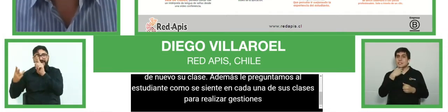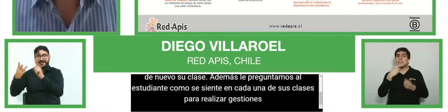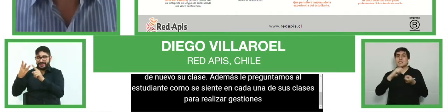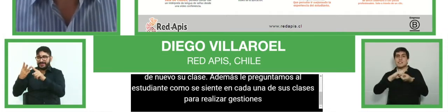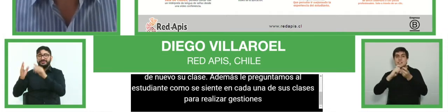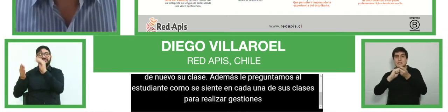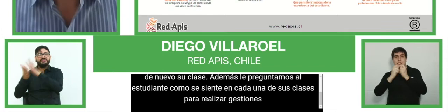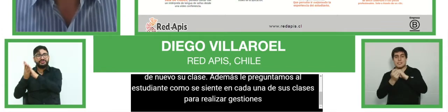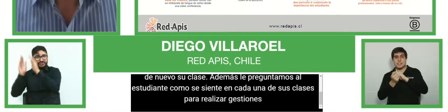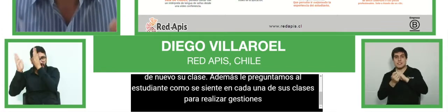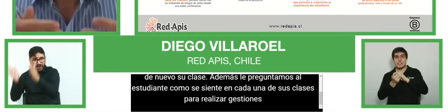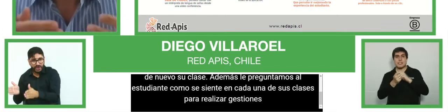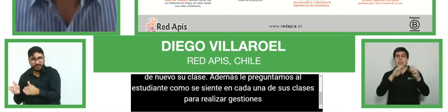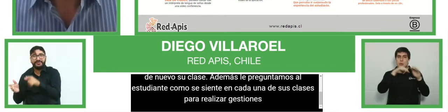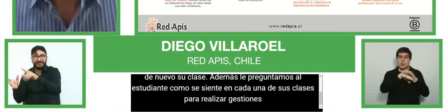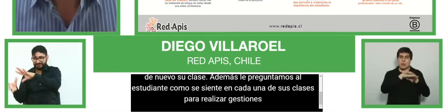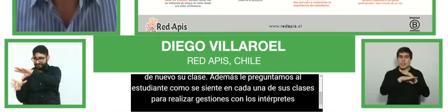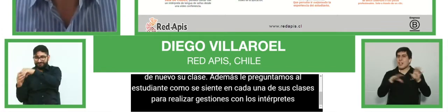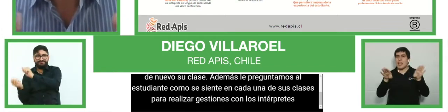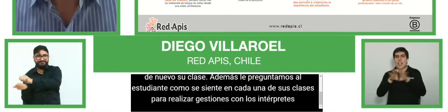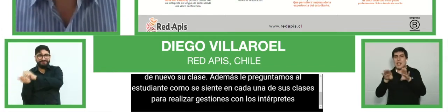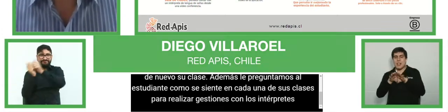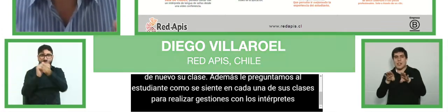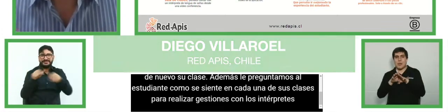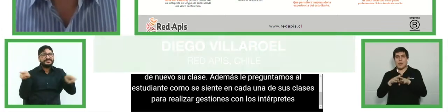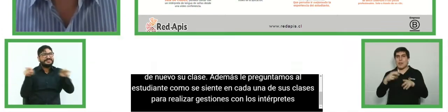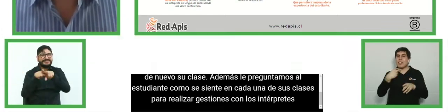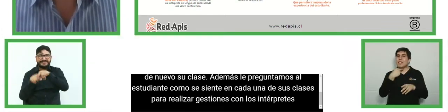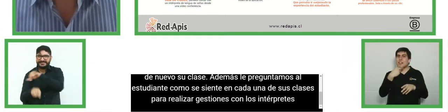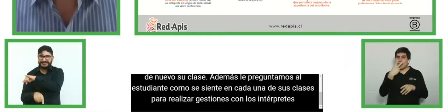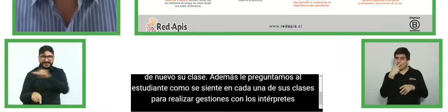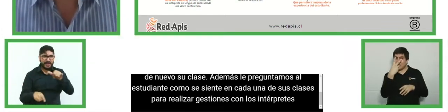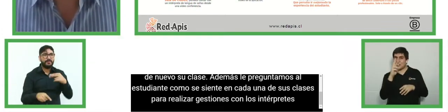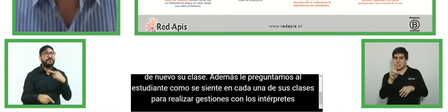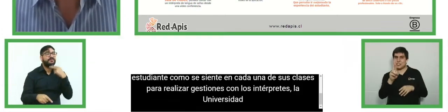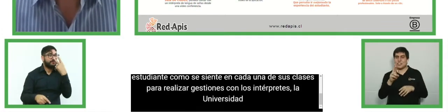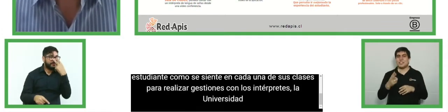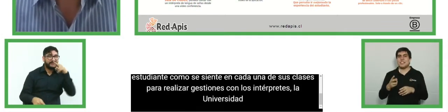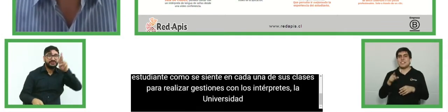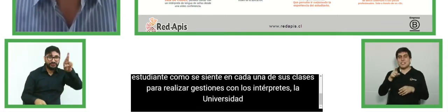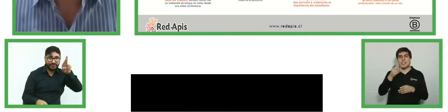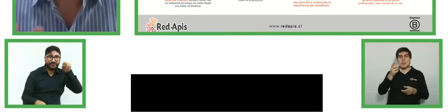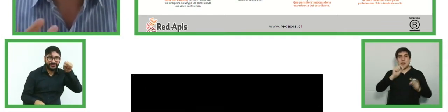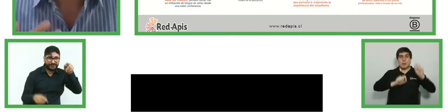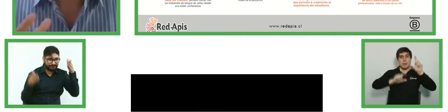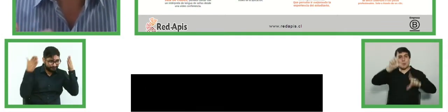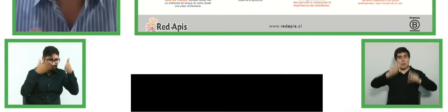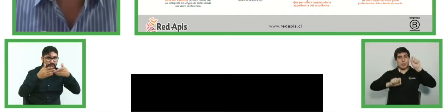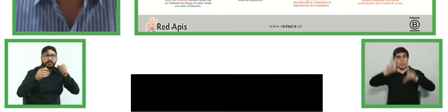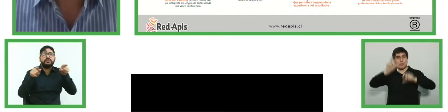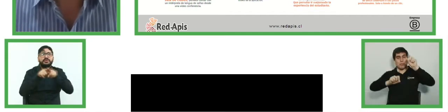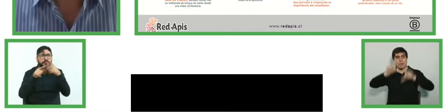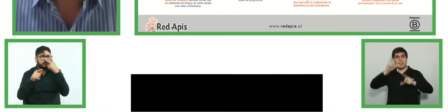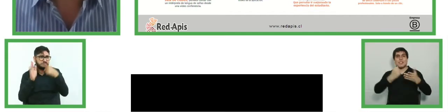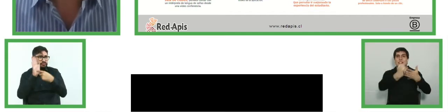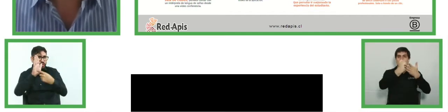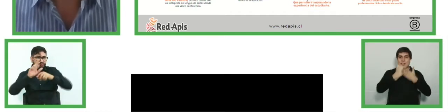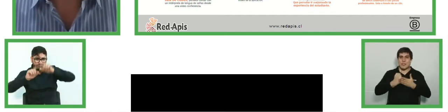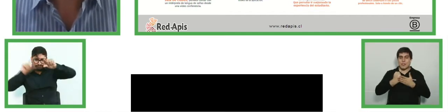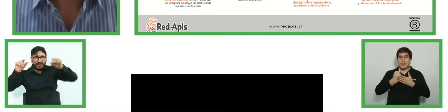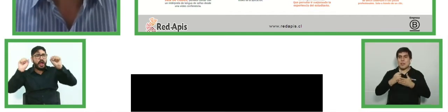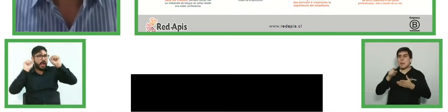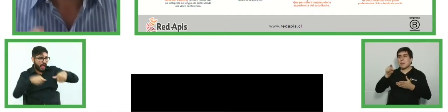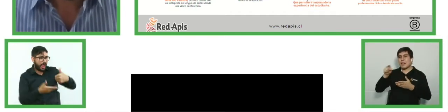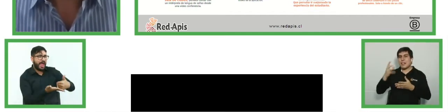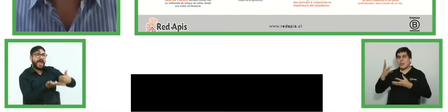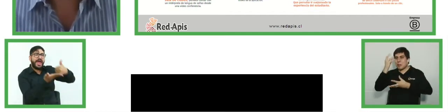mucha data, y esta data se ve en tiempo real como estadísticas, como métricas, que nos permite ir gestionando una mejor experiencia en la educación del